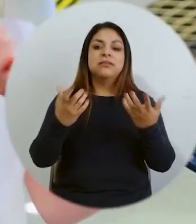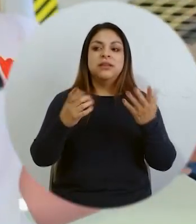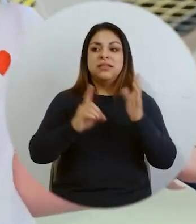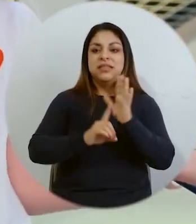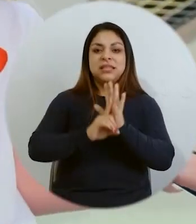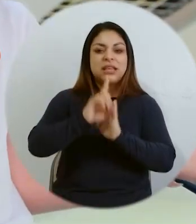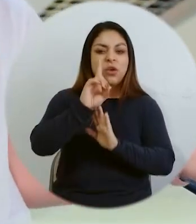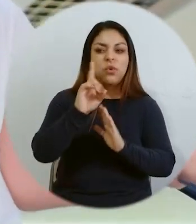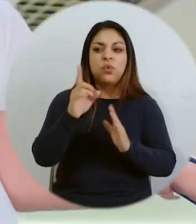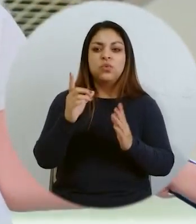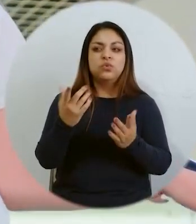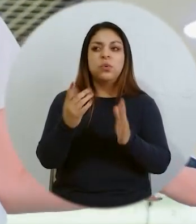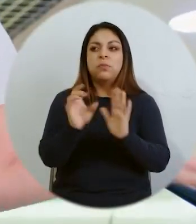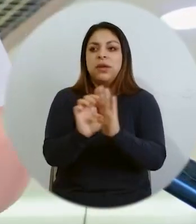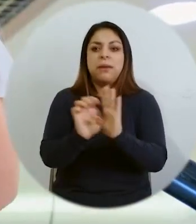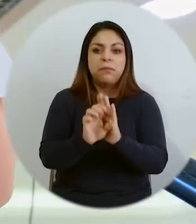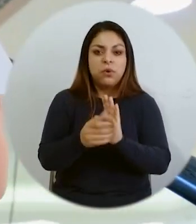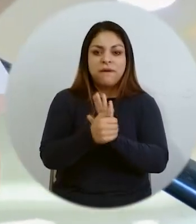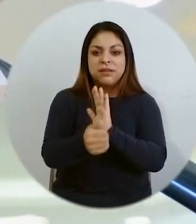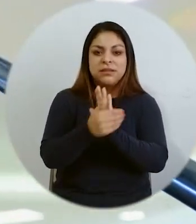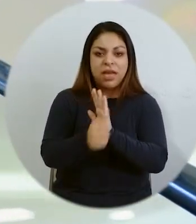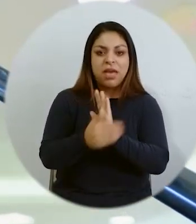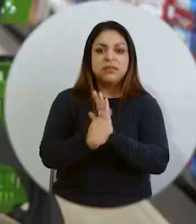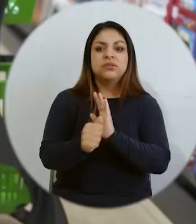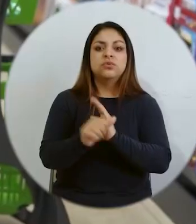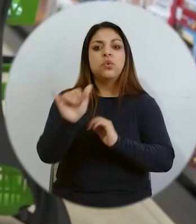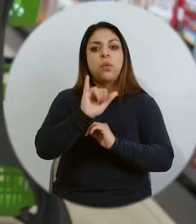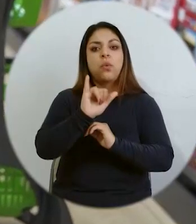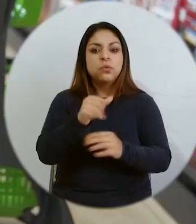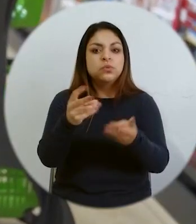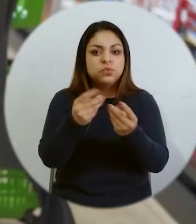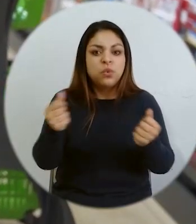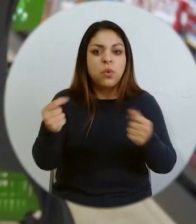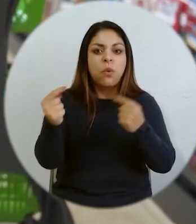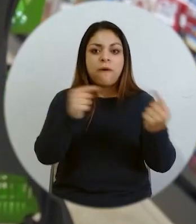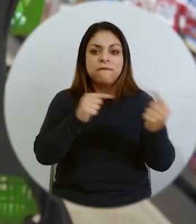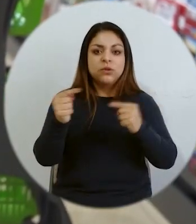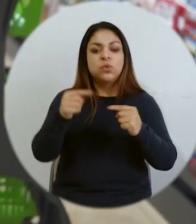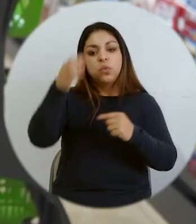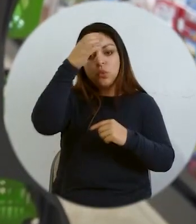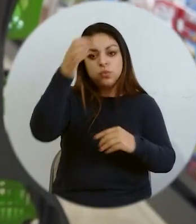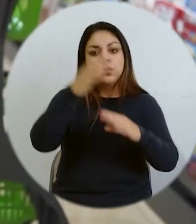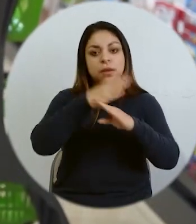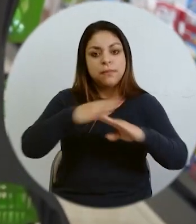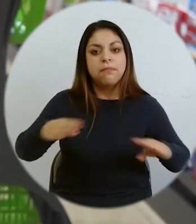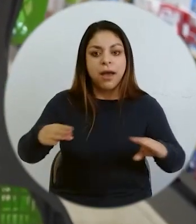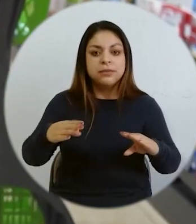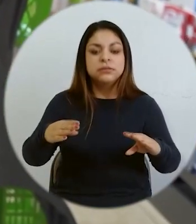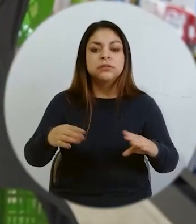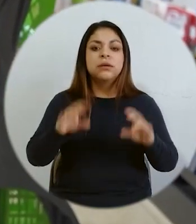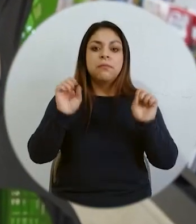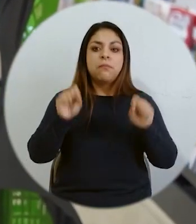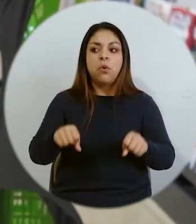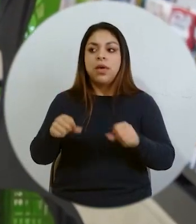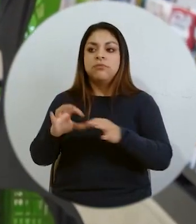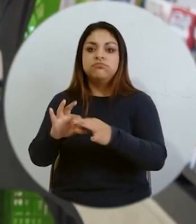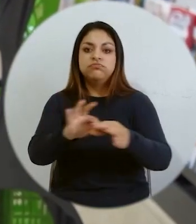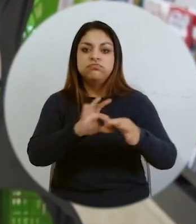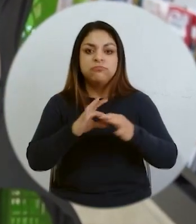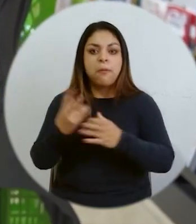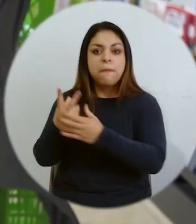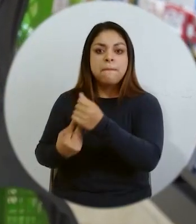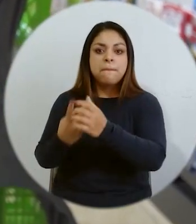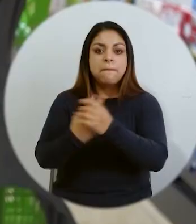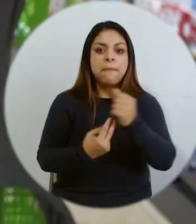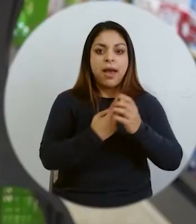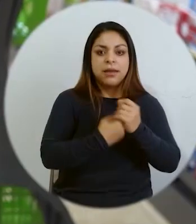la resolución de conflictos, la cultura de paz, el poder relacionarse entre pares, el reconocer a la otra persona, digamos, como un, ¿verdad?